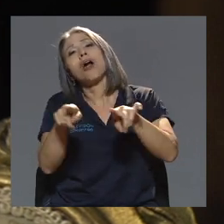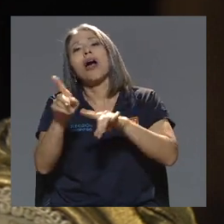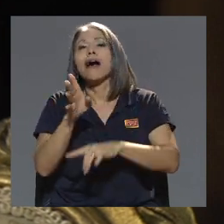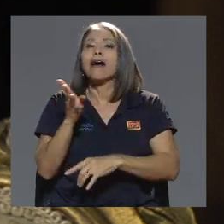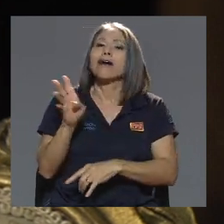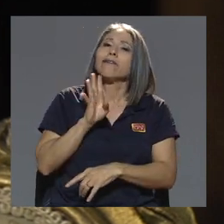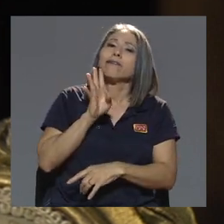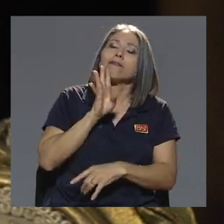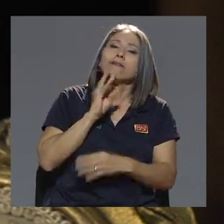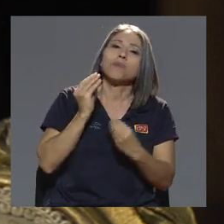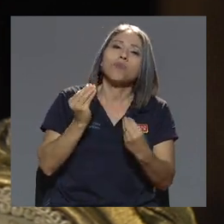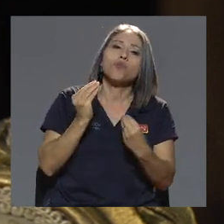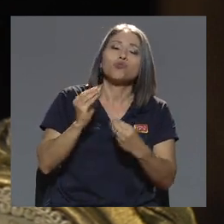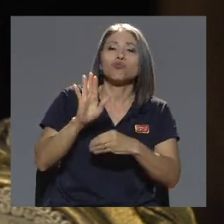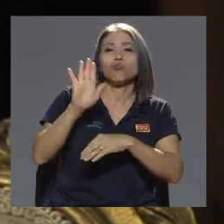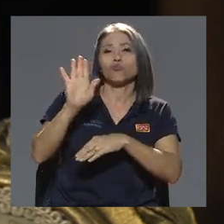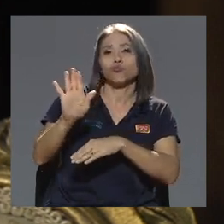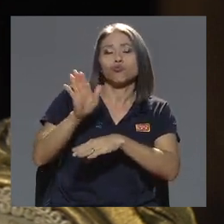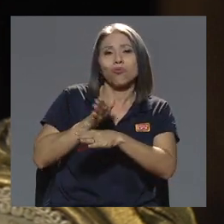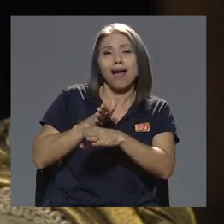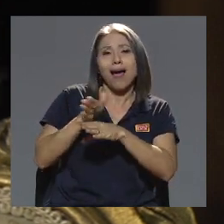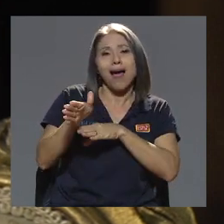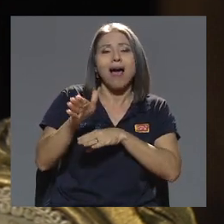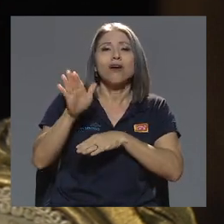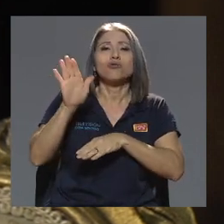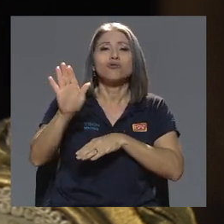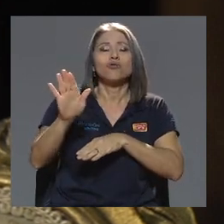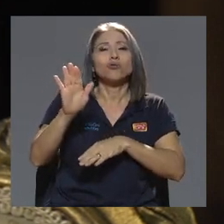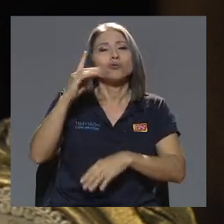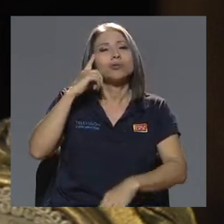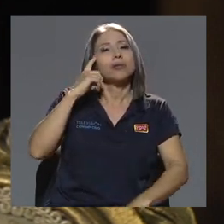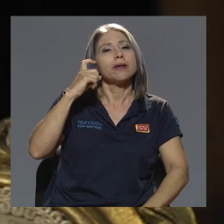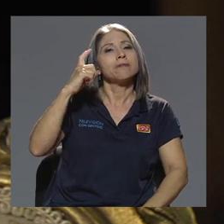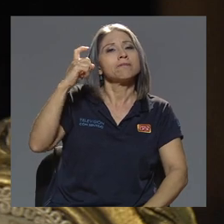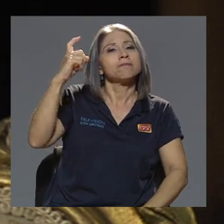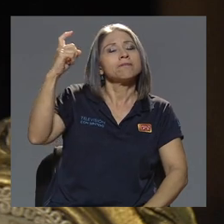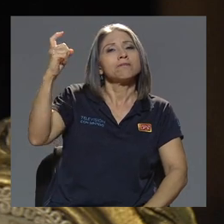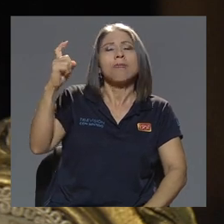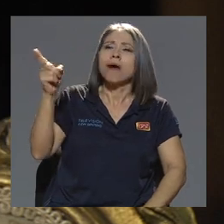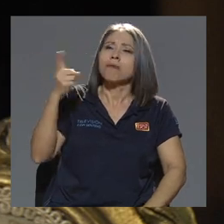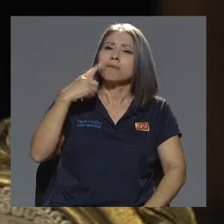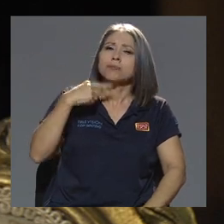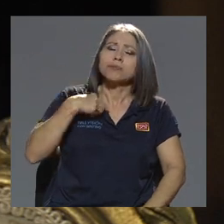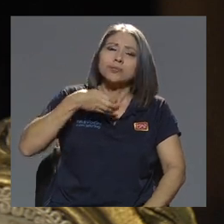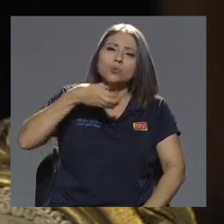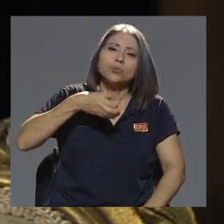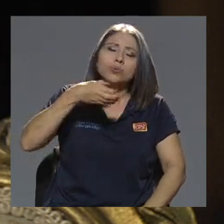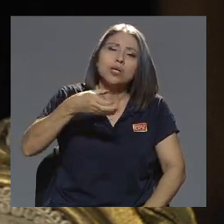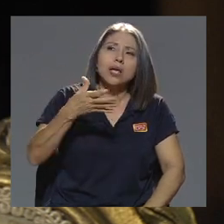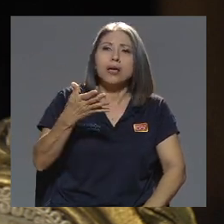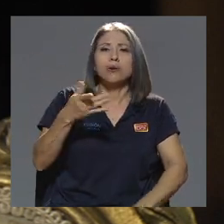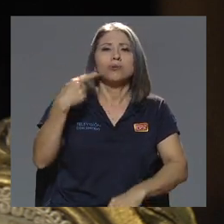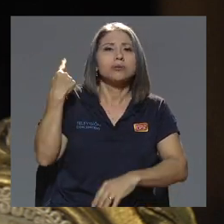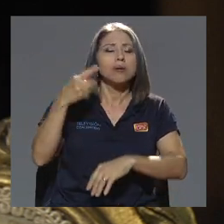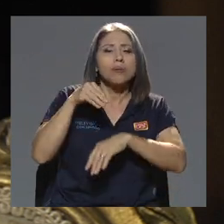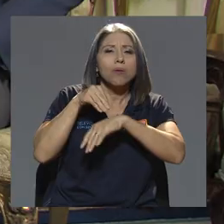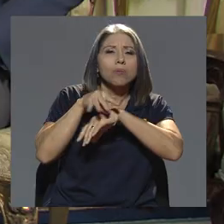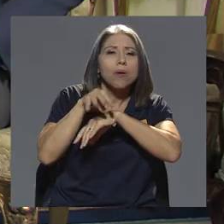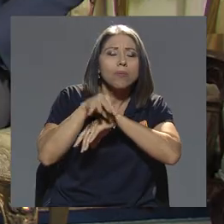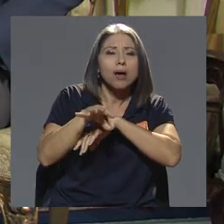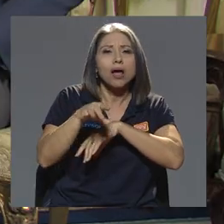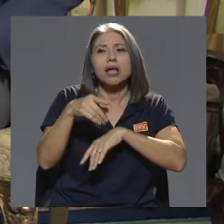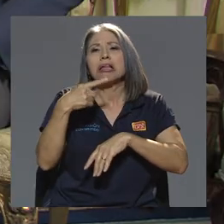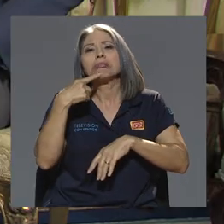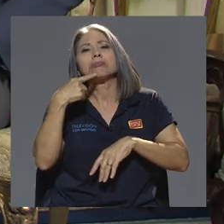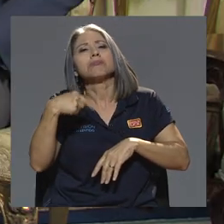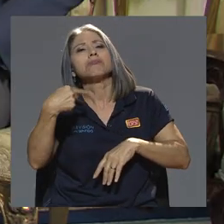me platicaba de su carrera, de sus ilusiones. Me daba muchos consejos, me orientaba mucho hacia dónde quería ir y todo. Y